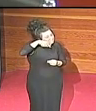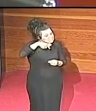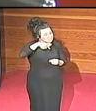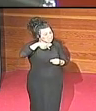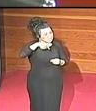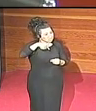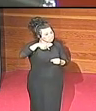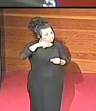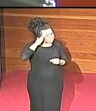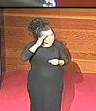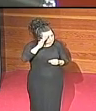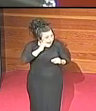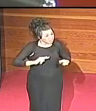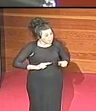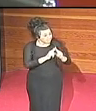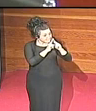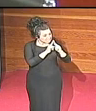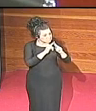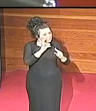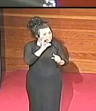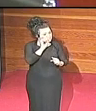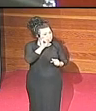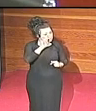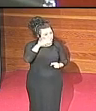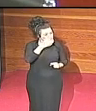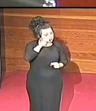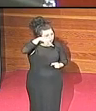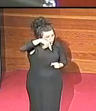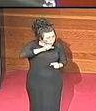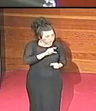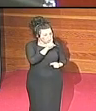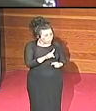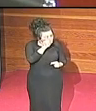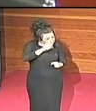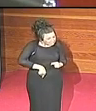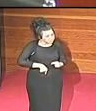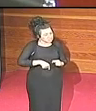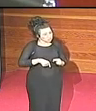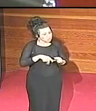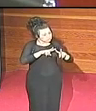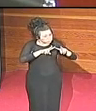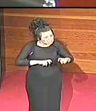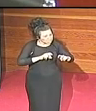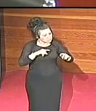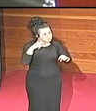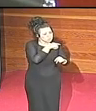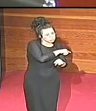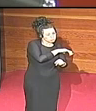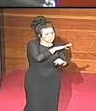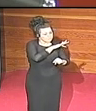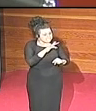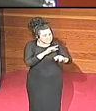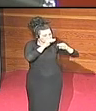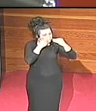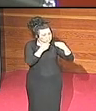I, donde también cursó un posgrado en historia, especializado en historia rusa y soviética. Ha escrito sobre temas soviéticos y postsoviéticos para